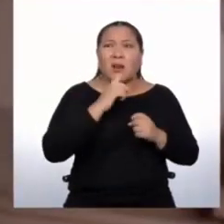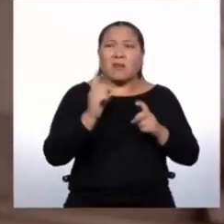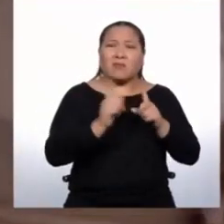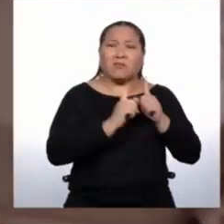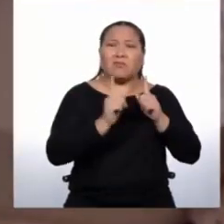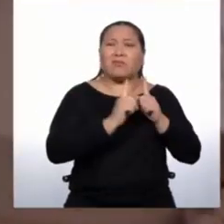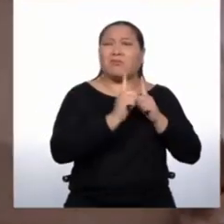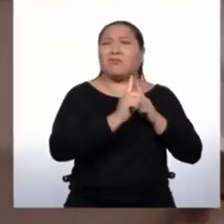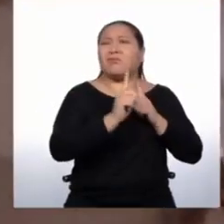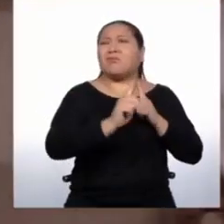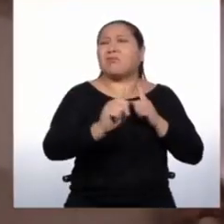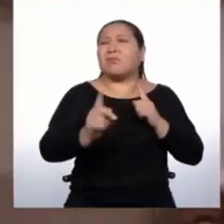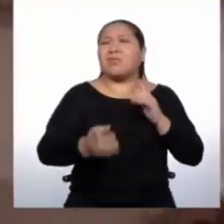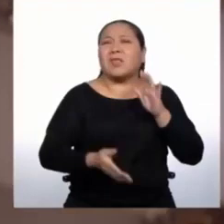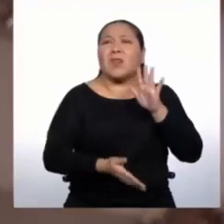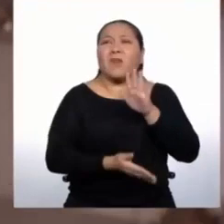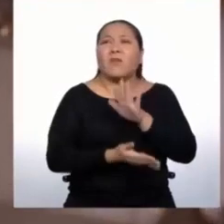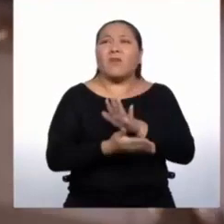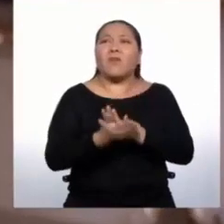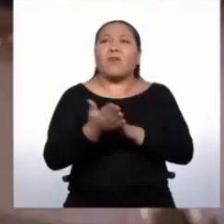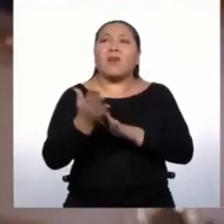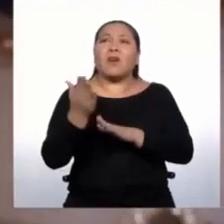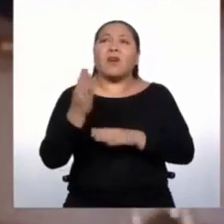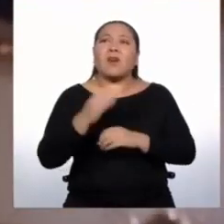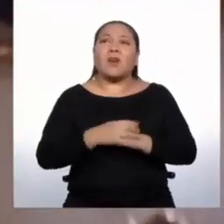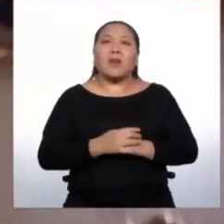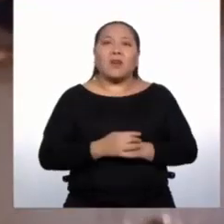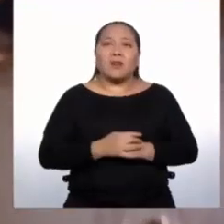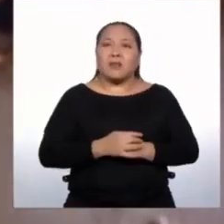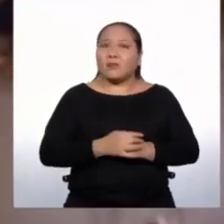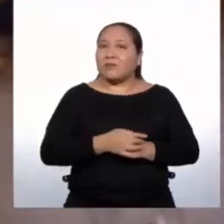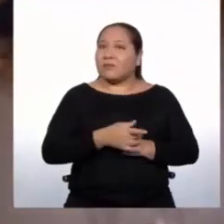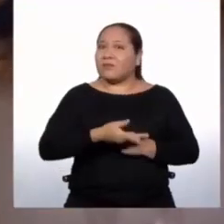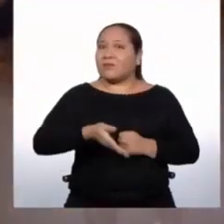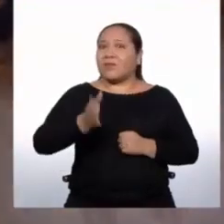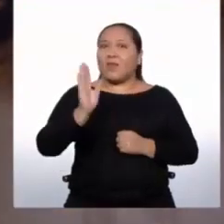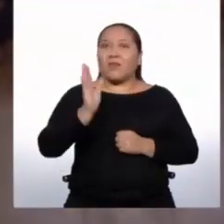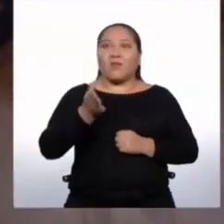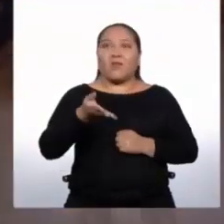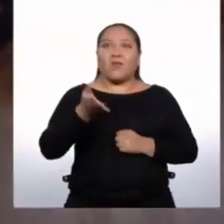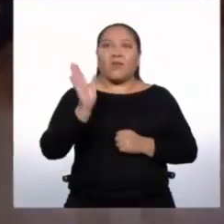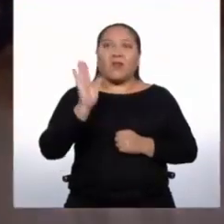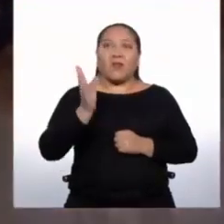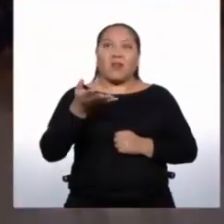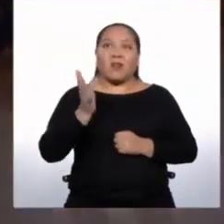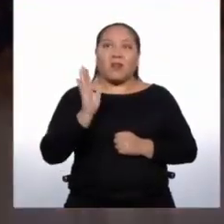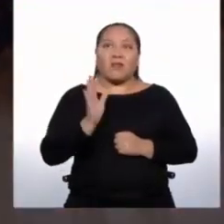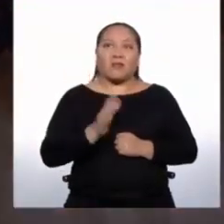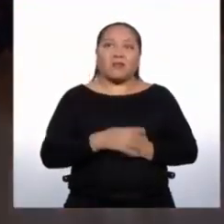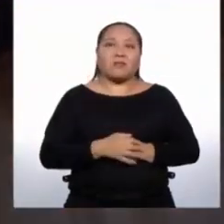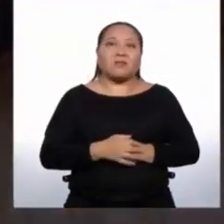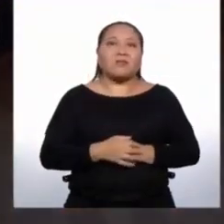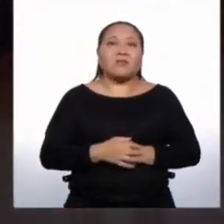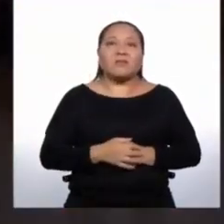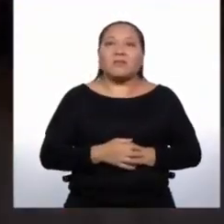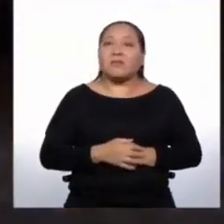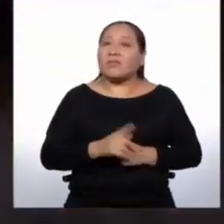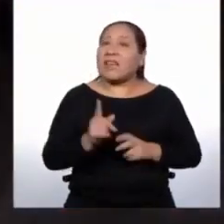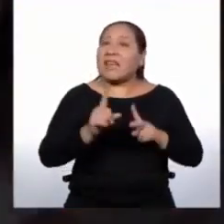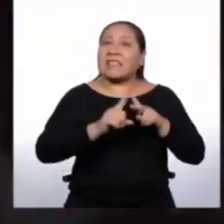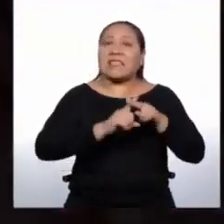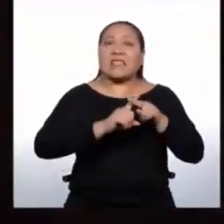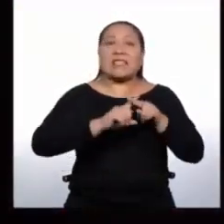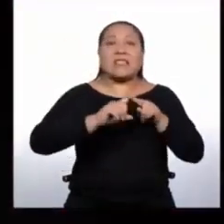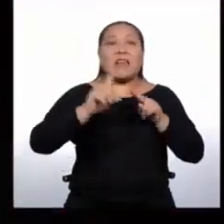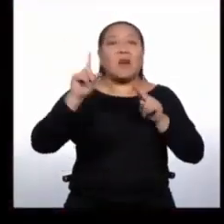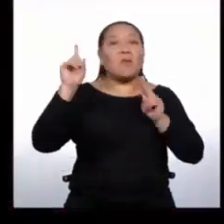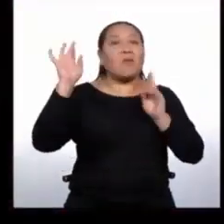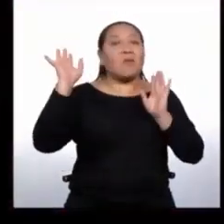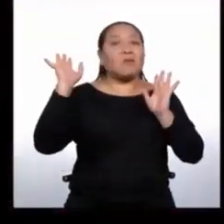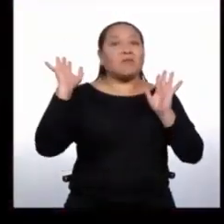añeja máxima de dar a Dios el hueso, después de haber dado la carne al demonio.